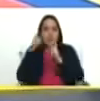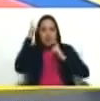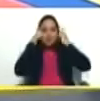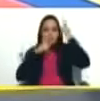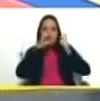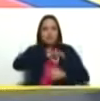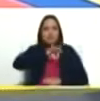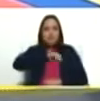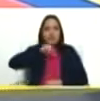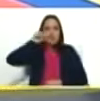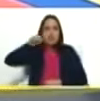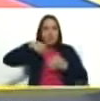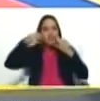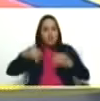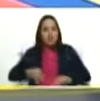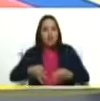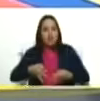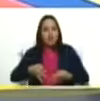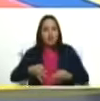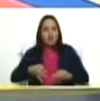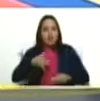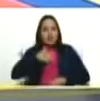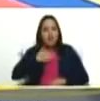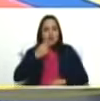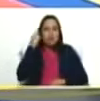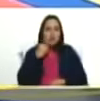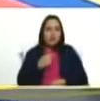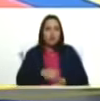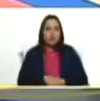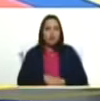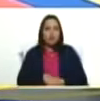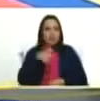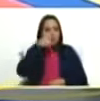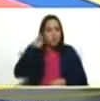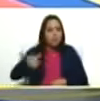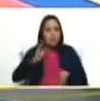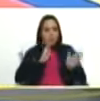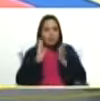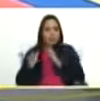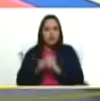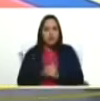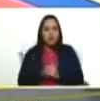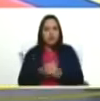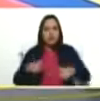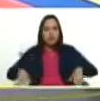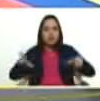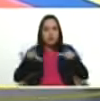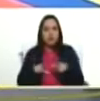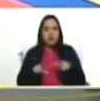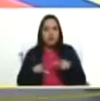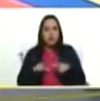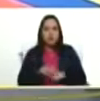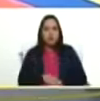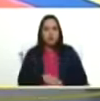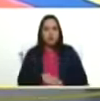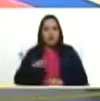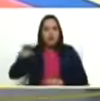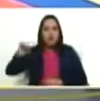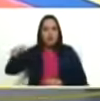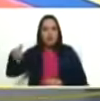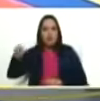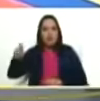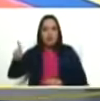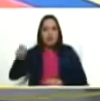del verdadero bolivarianismo, de rencambre popular, el núcleo endógeno Fabricio Ojeda. Vamos a ver el